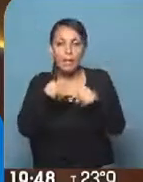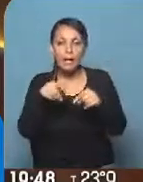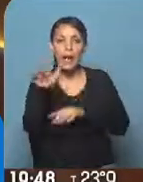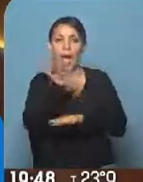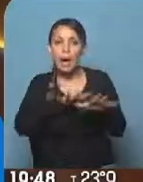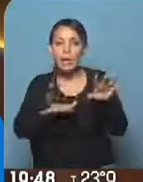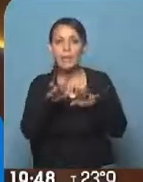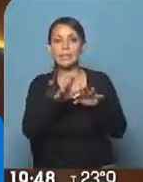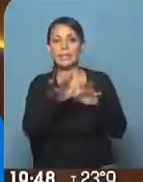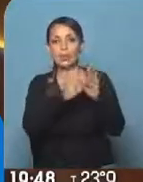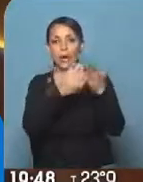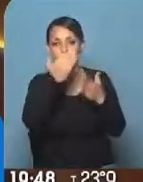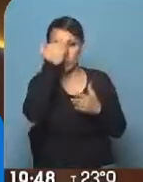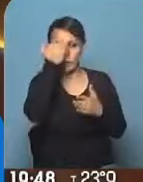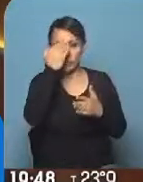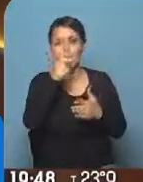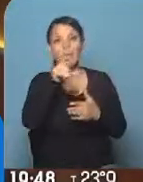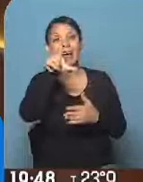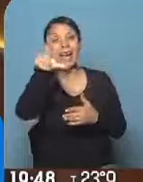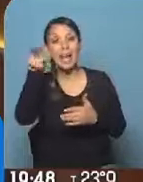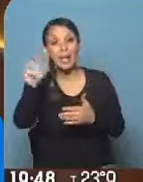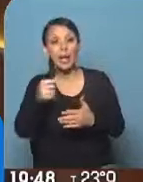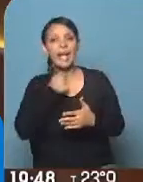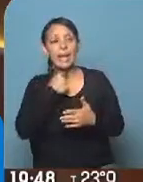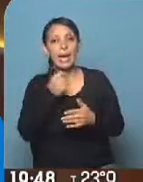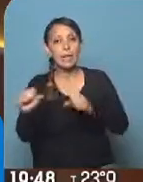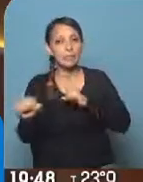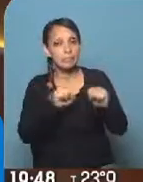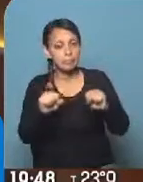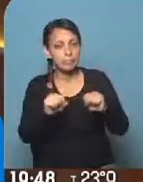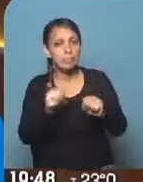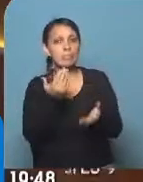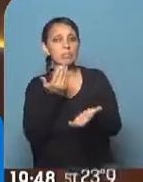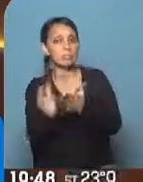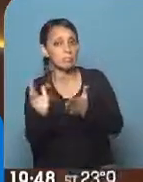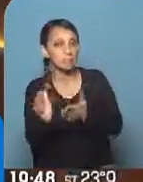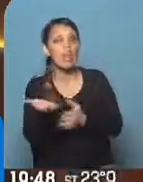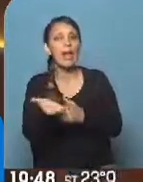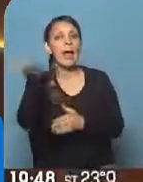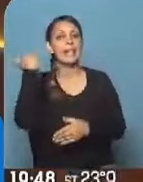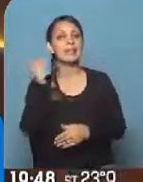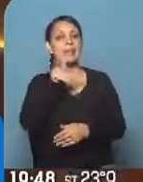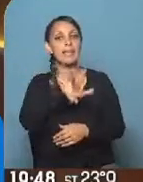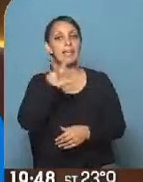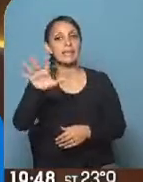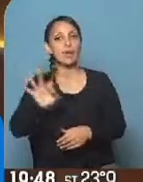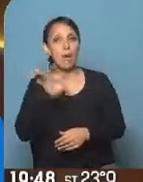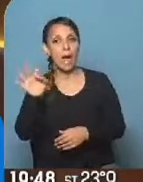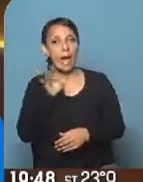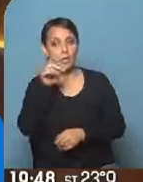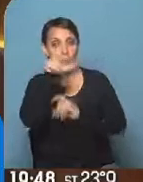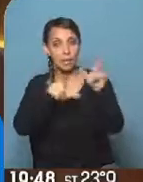que se está queriendo alterar en la provincia de la rioja porque danielle los riojanos hace 35 años que vivimos